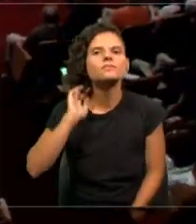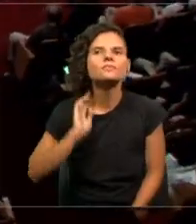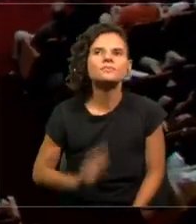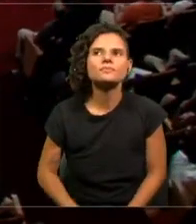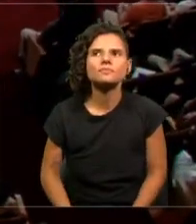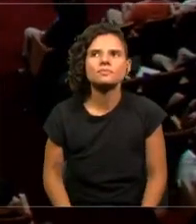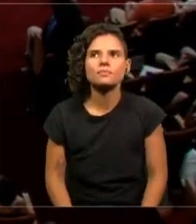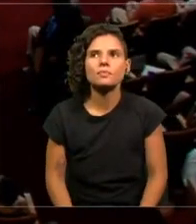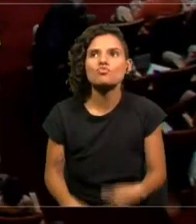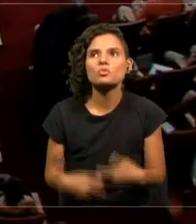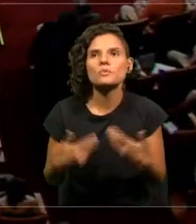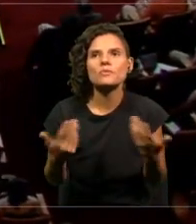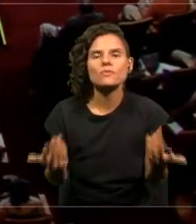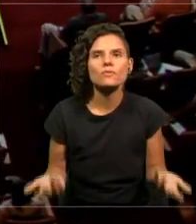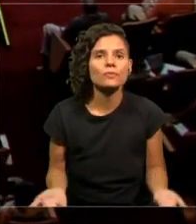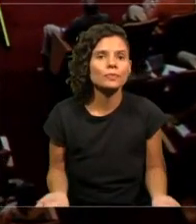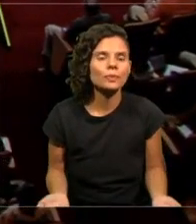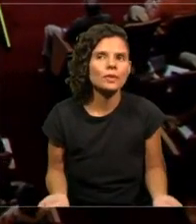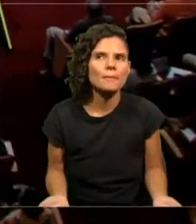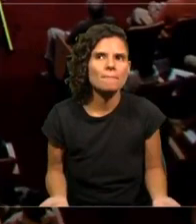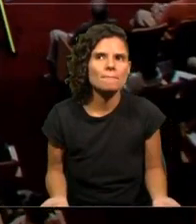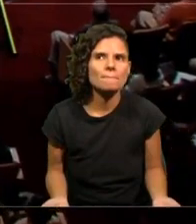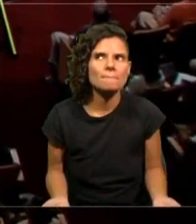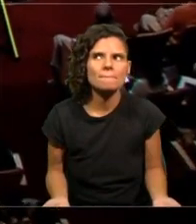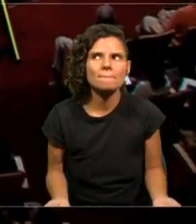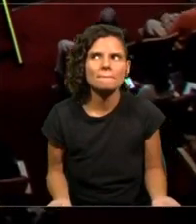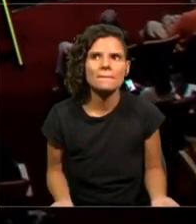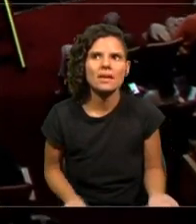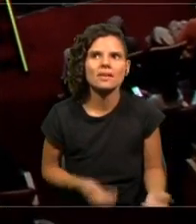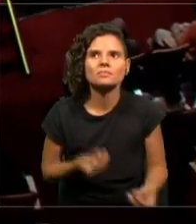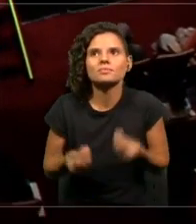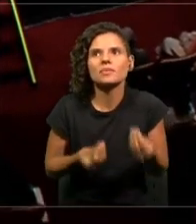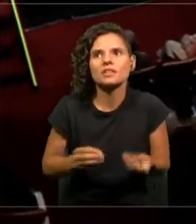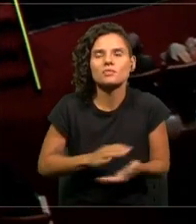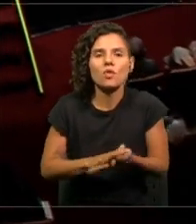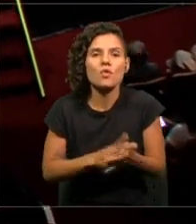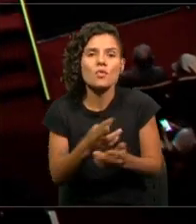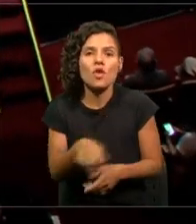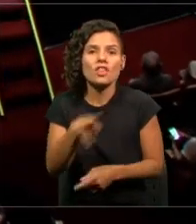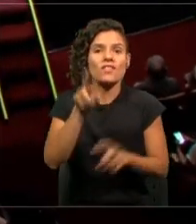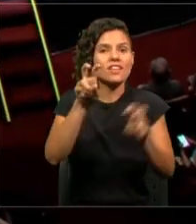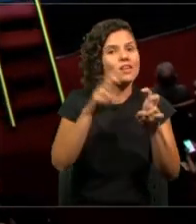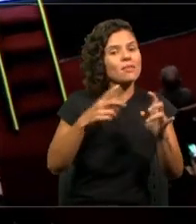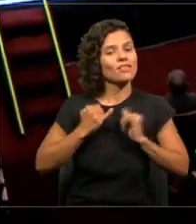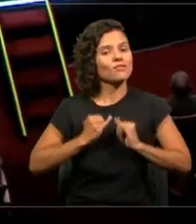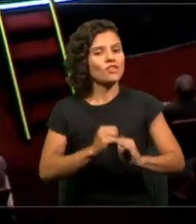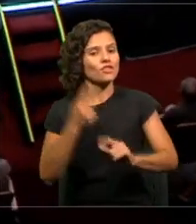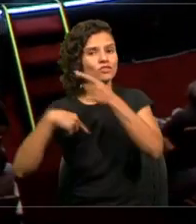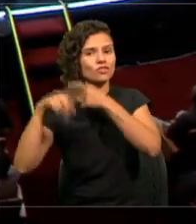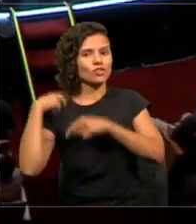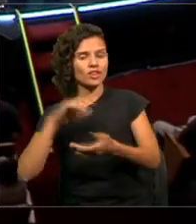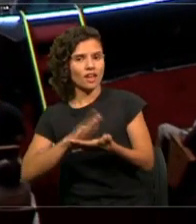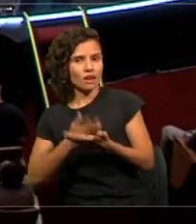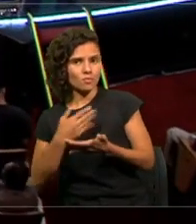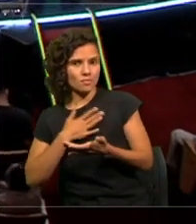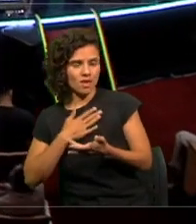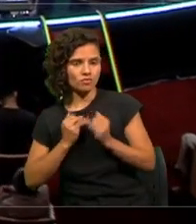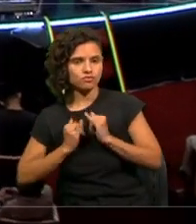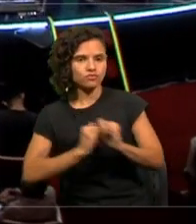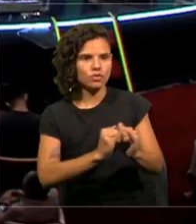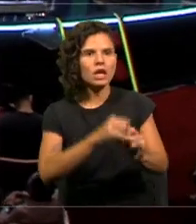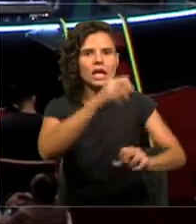en ese sentido qué pasa si esos datos volviendo al tema de los datos médicos pudieran tener acceso qué ocurre